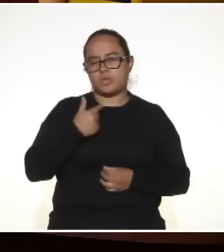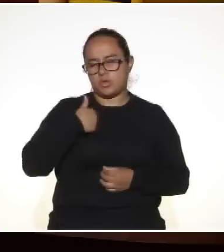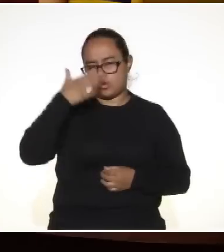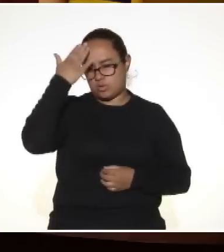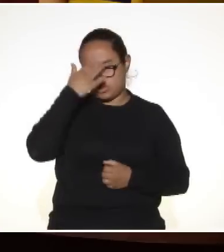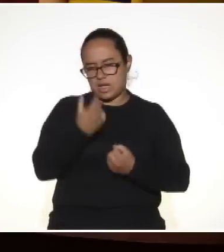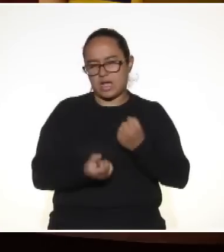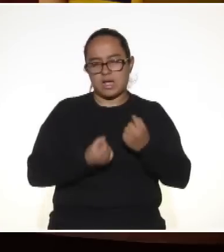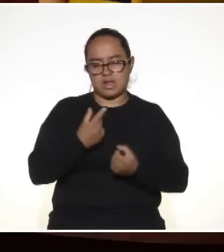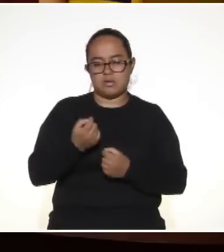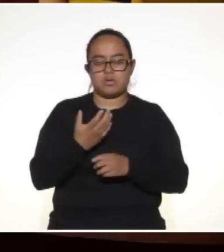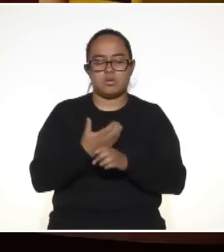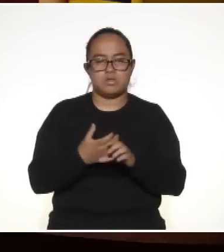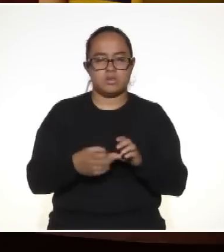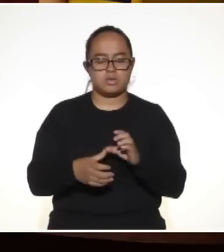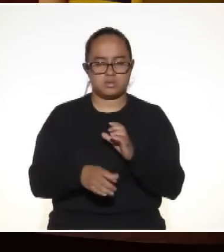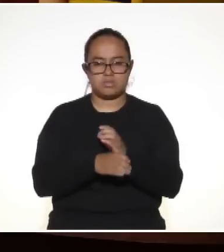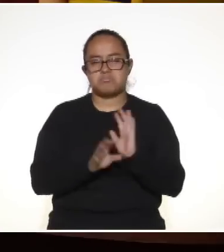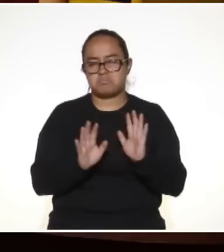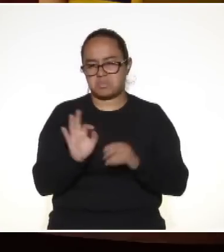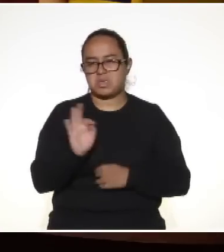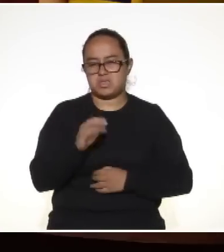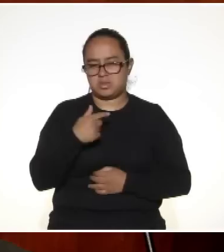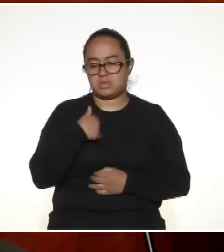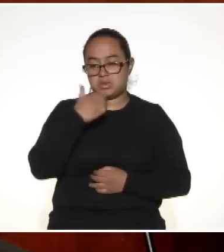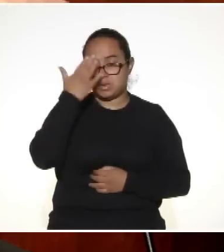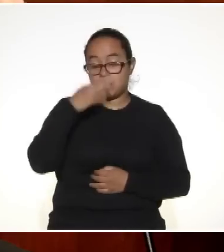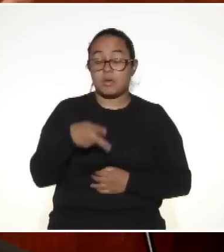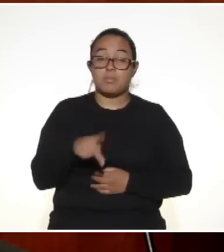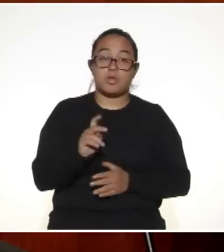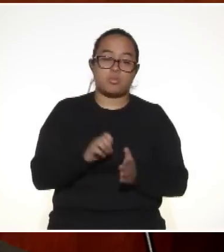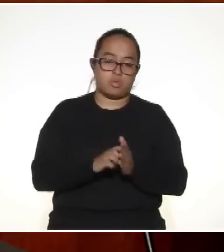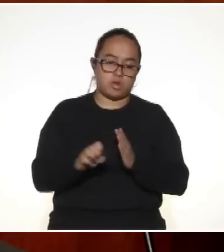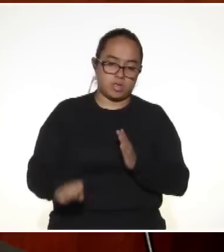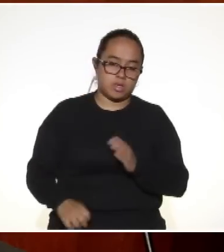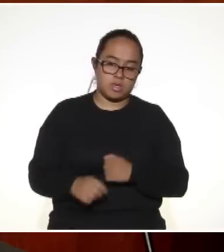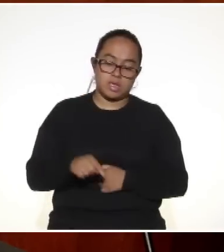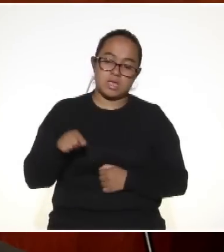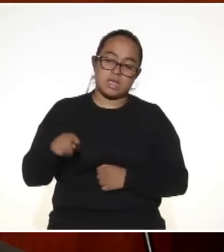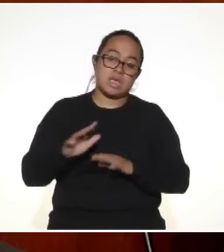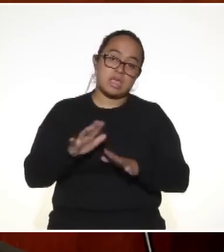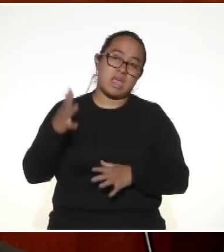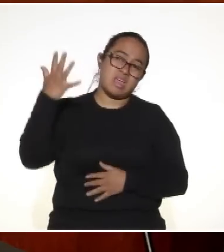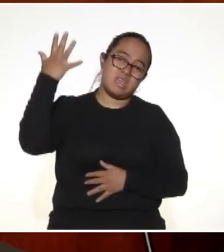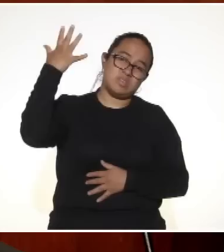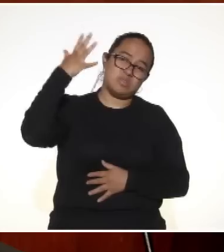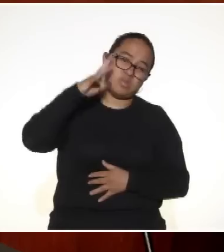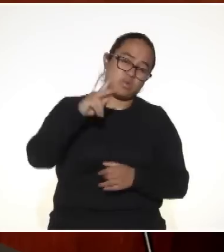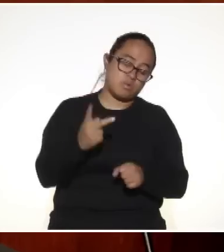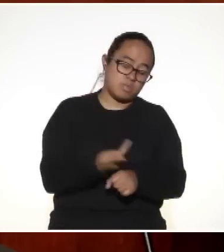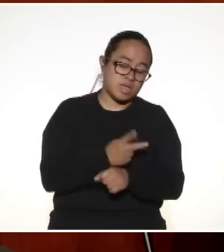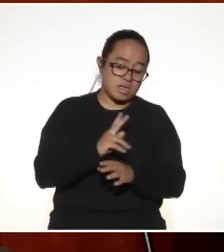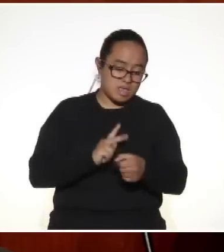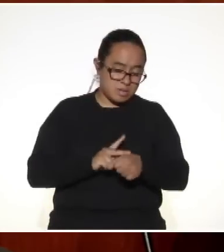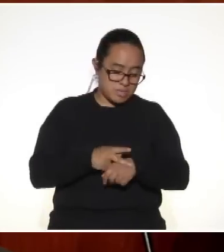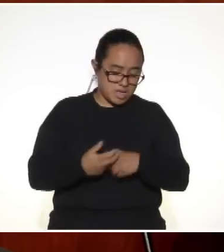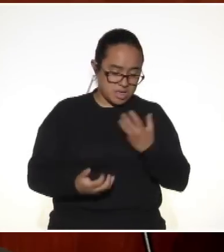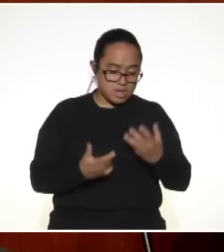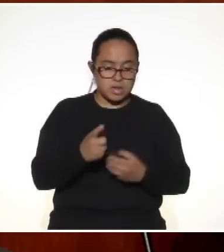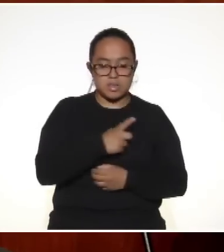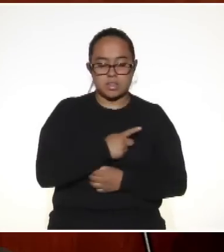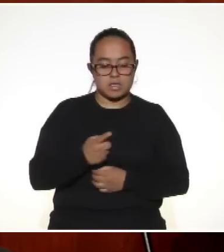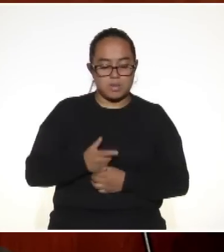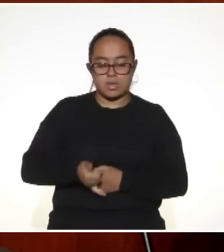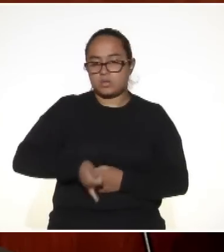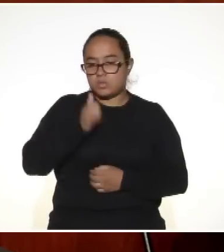algunas sustancias. Después de... Si ya estuvo expuesto y quieres rehidratarlo, es rehidratación